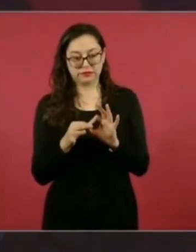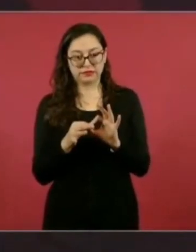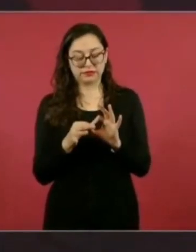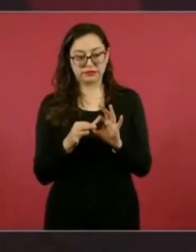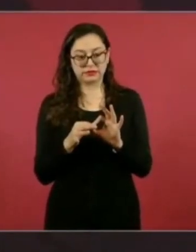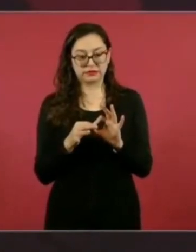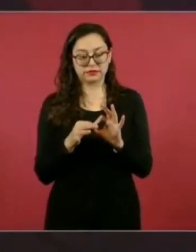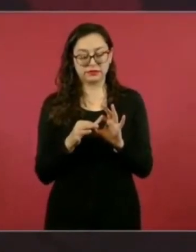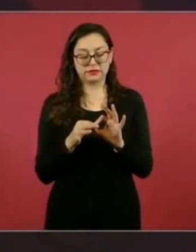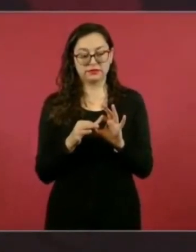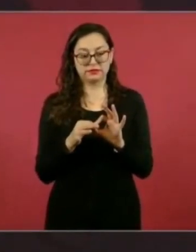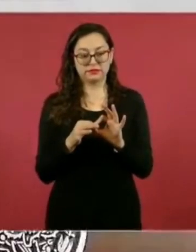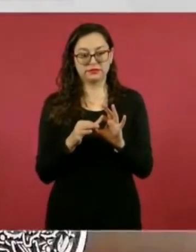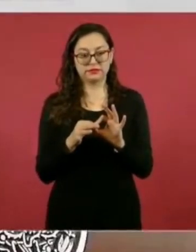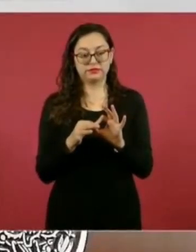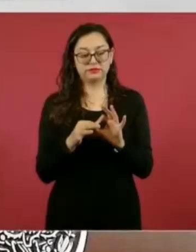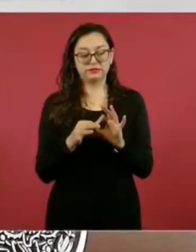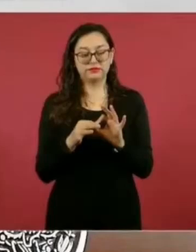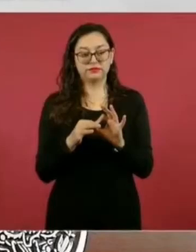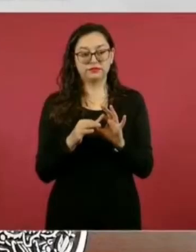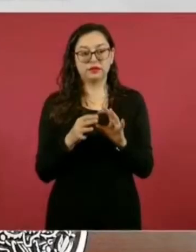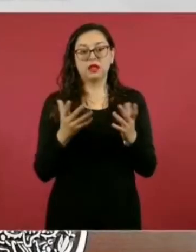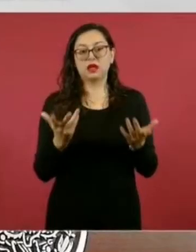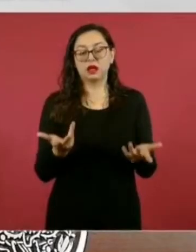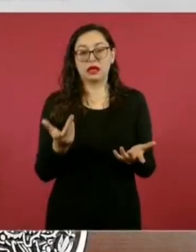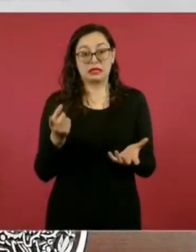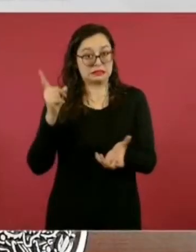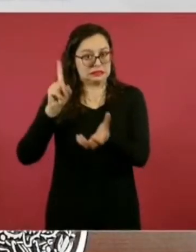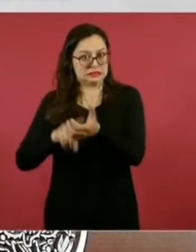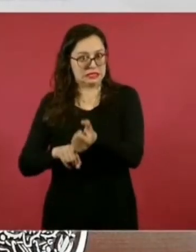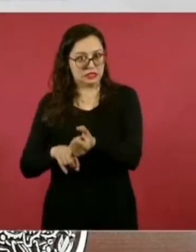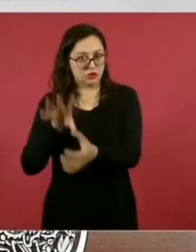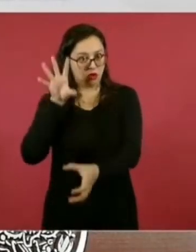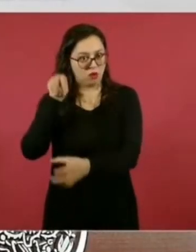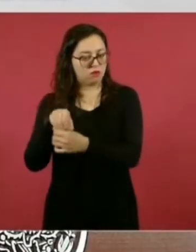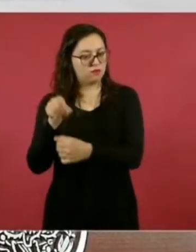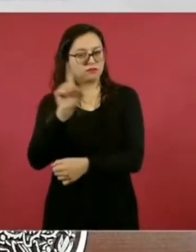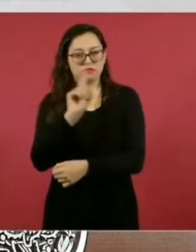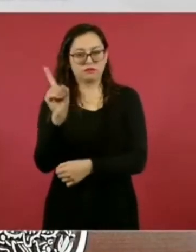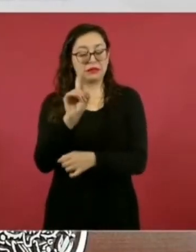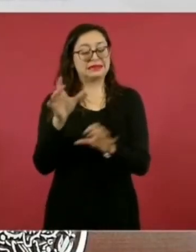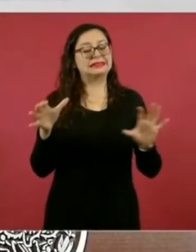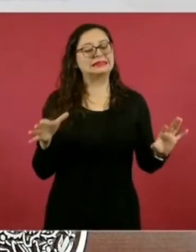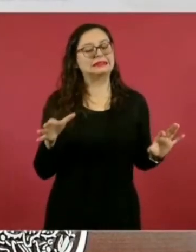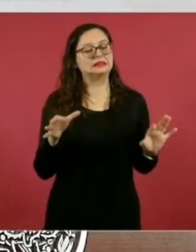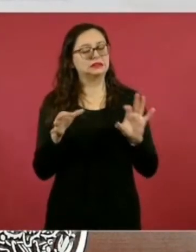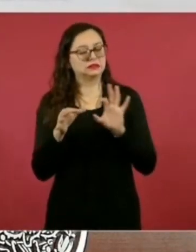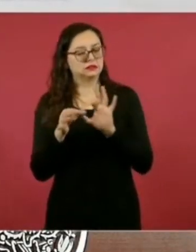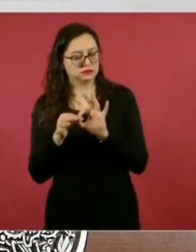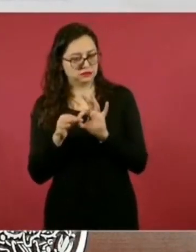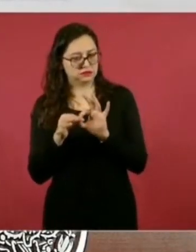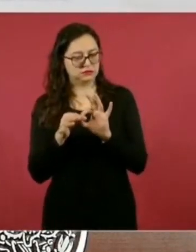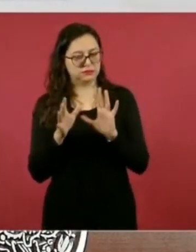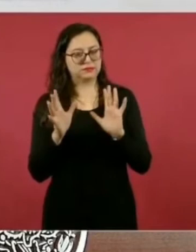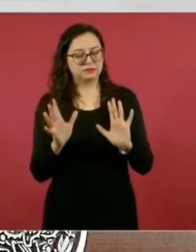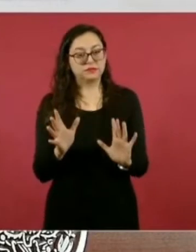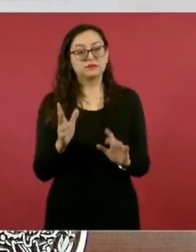una rama de la Secretaría de la Defensa Nacional. Ya